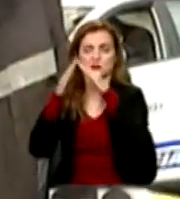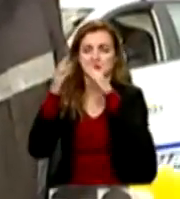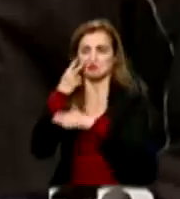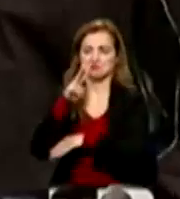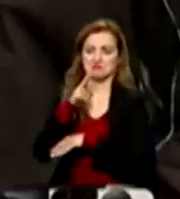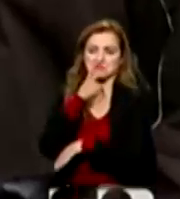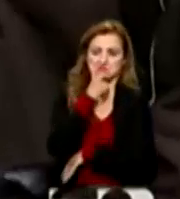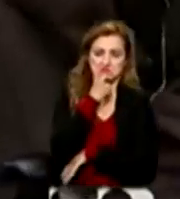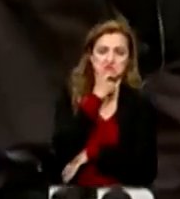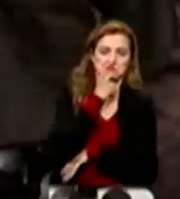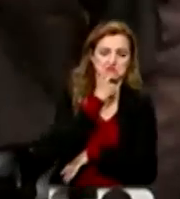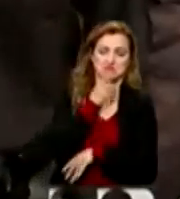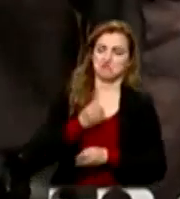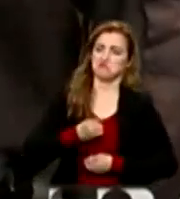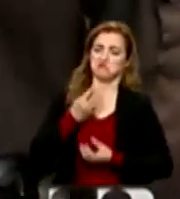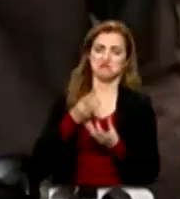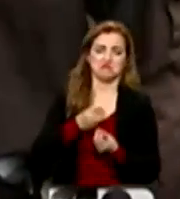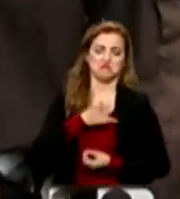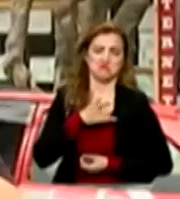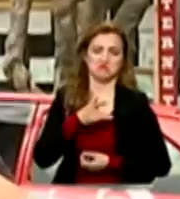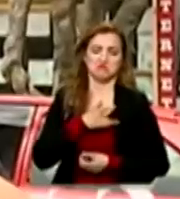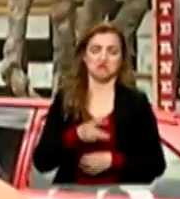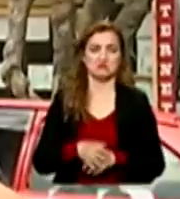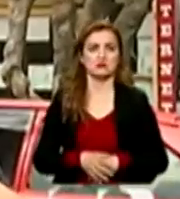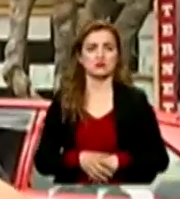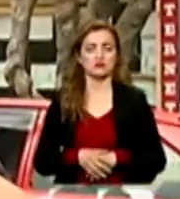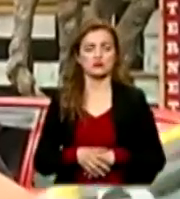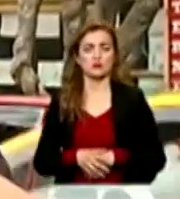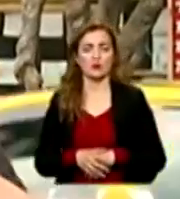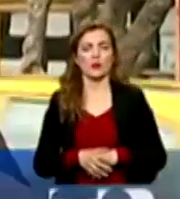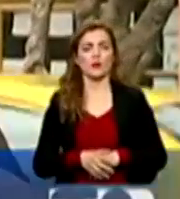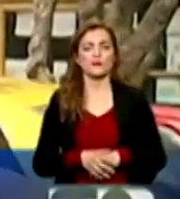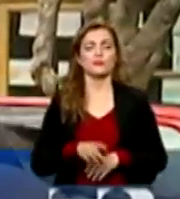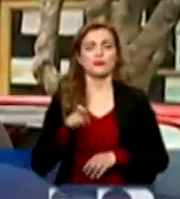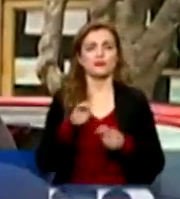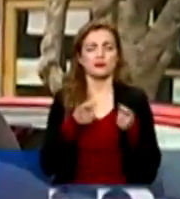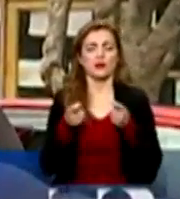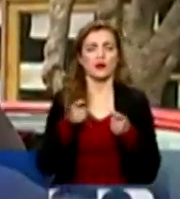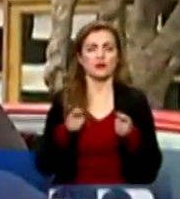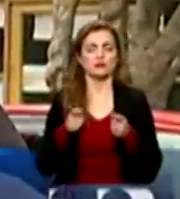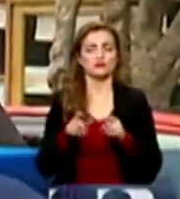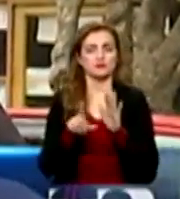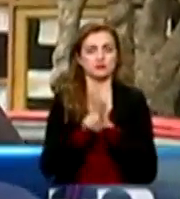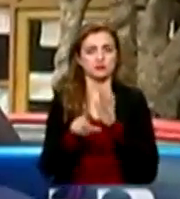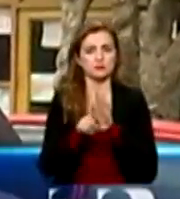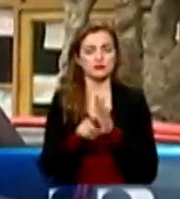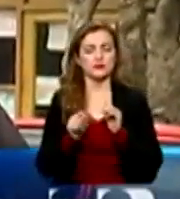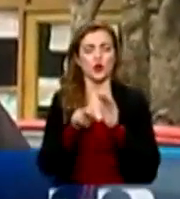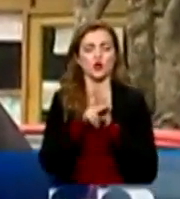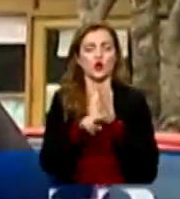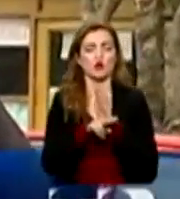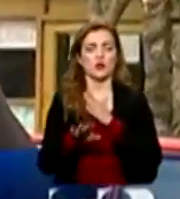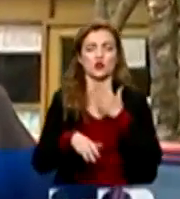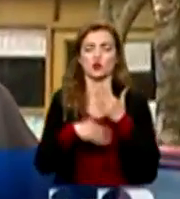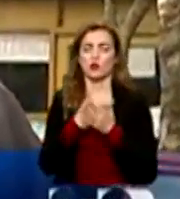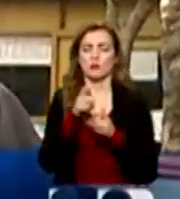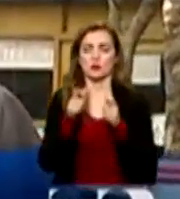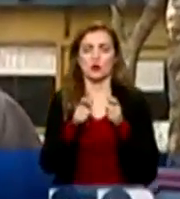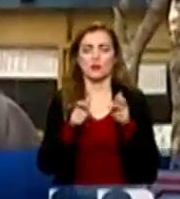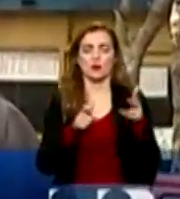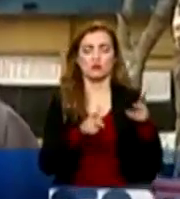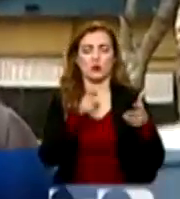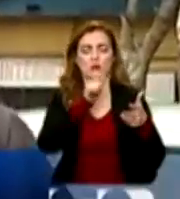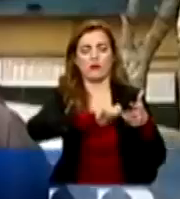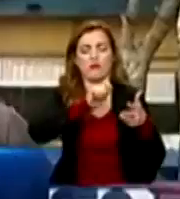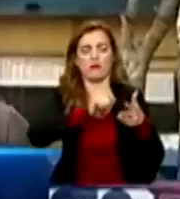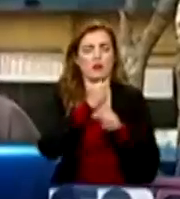operativo expresaron su sentir. Se debería regularizar y poner como norma a todas las personas que trabajan en el